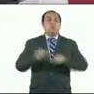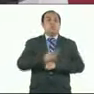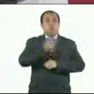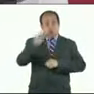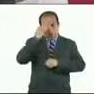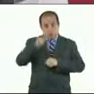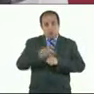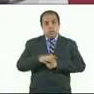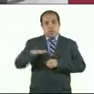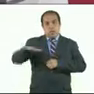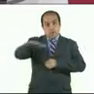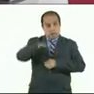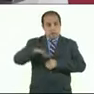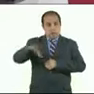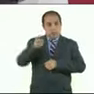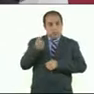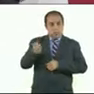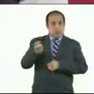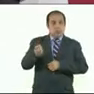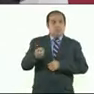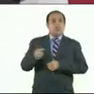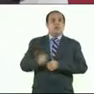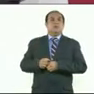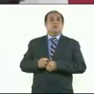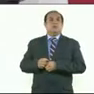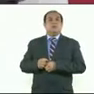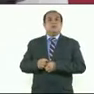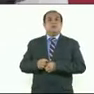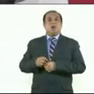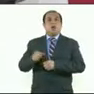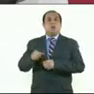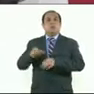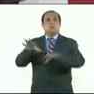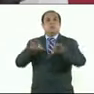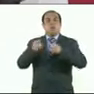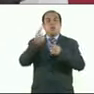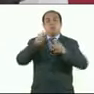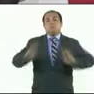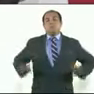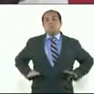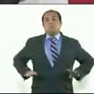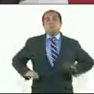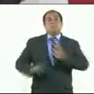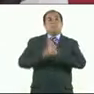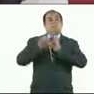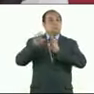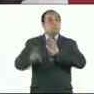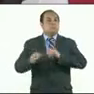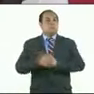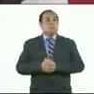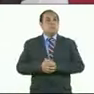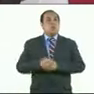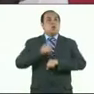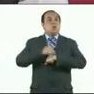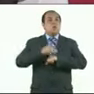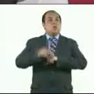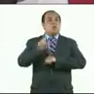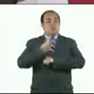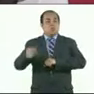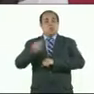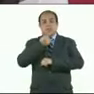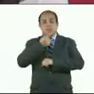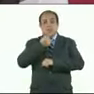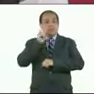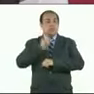que estos polígonos se determinan con determinadas características. Por ejemplo, la densidad poblacional de niñas,